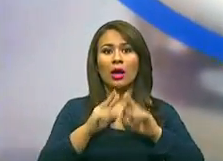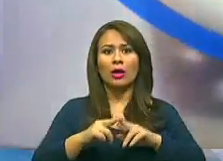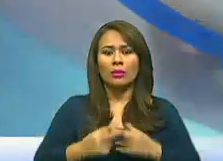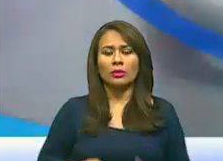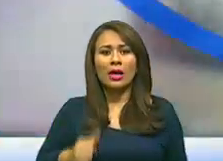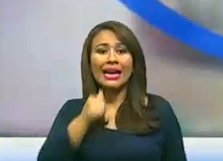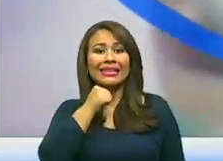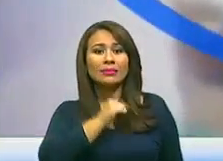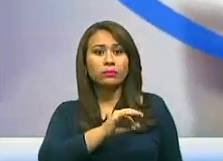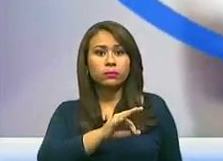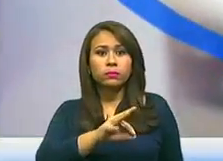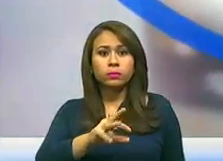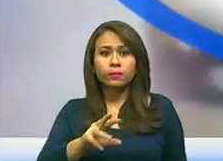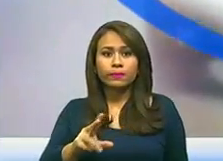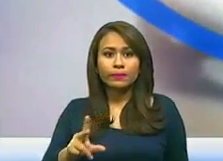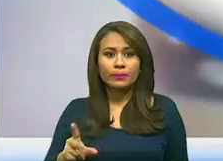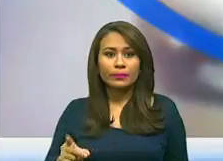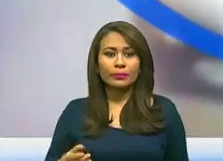asalto.